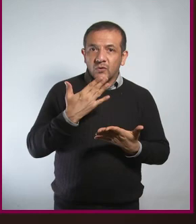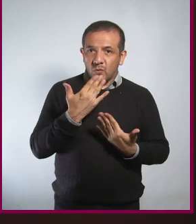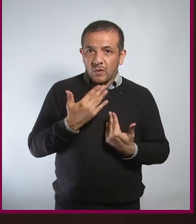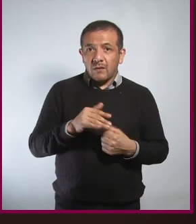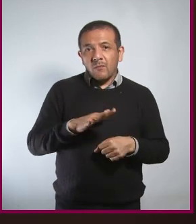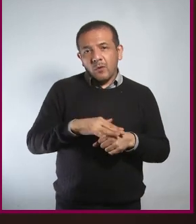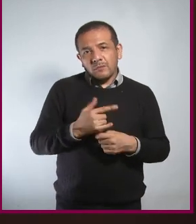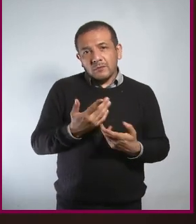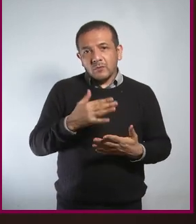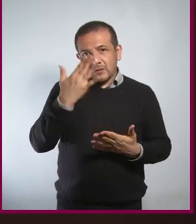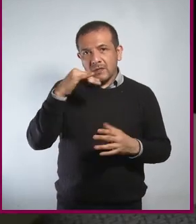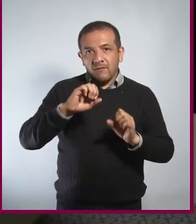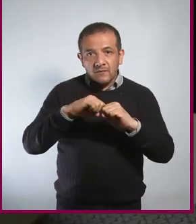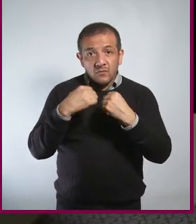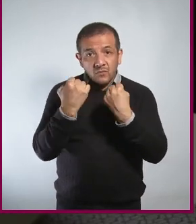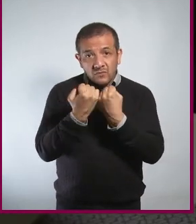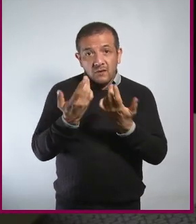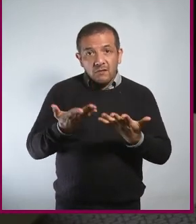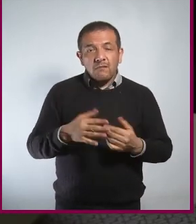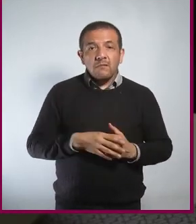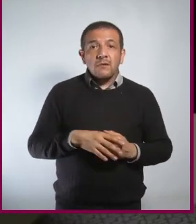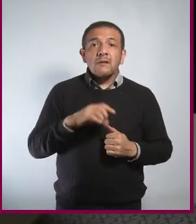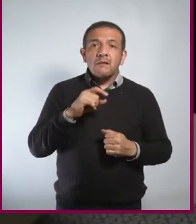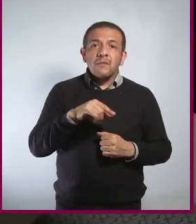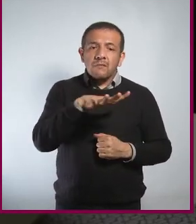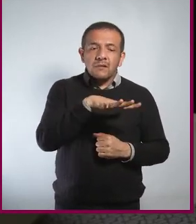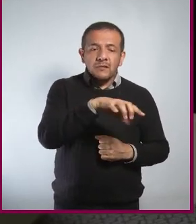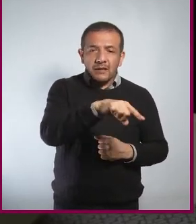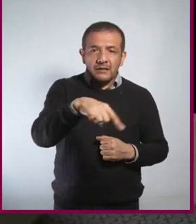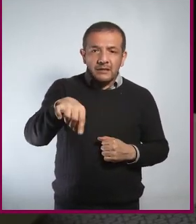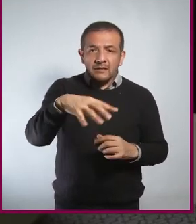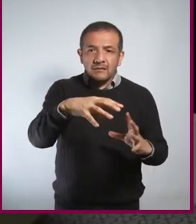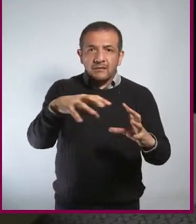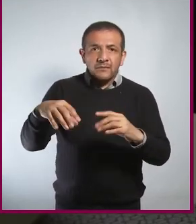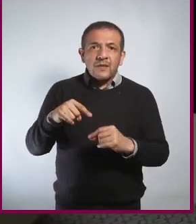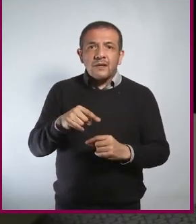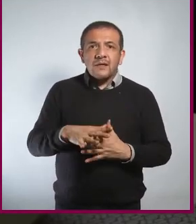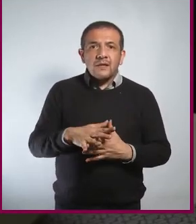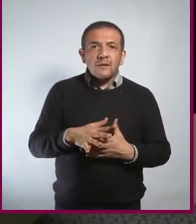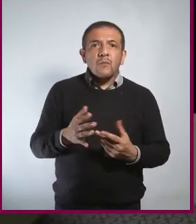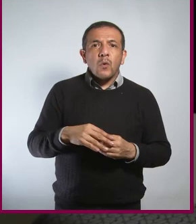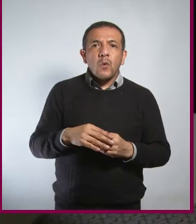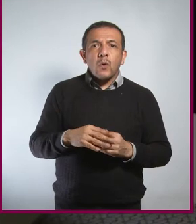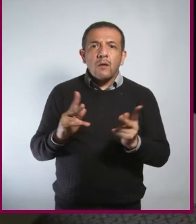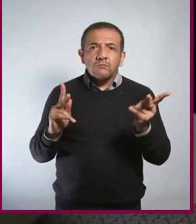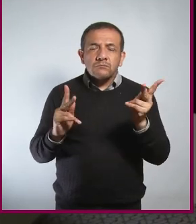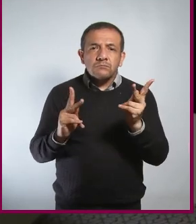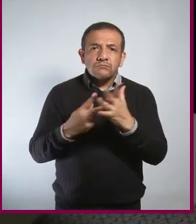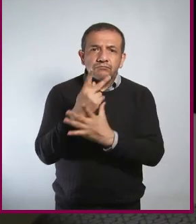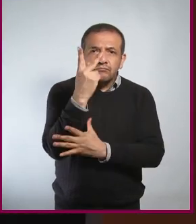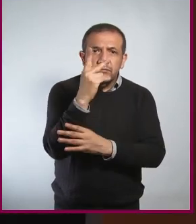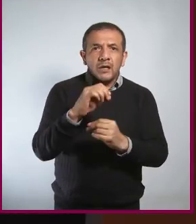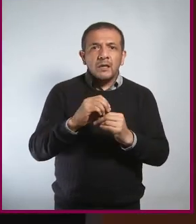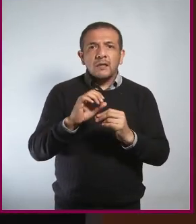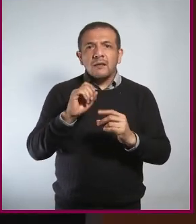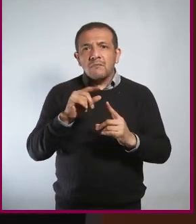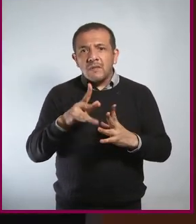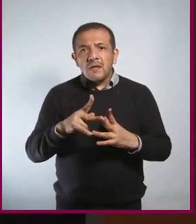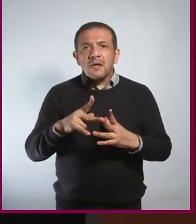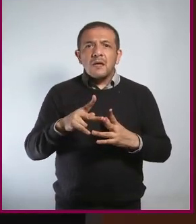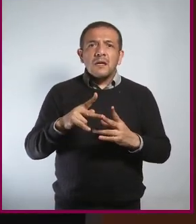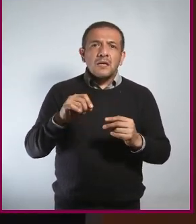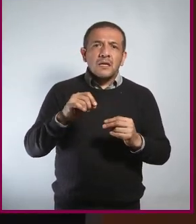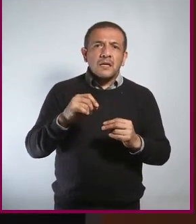desgraciadamente por diversos problemas sociales, y donde también se convive mucho con fauna silvestre y con fauna doméstica. Resulta que